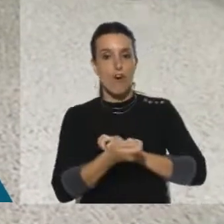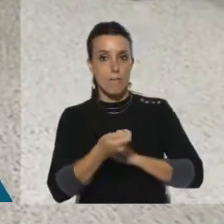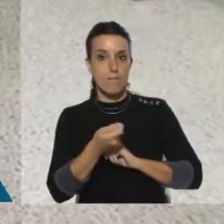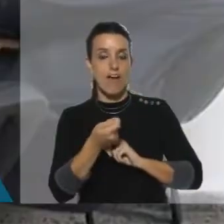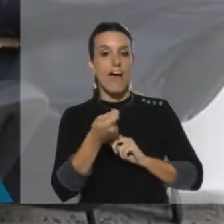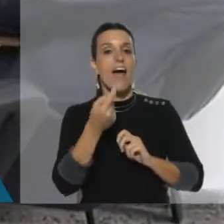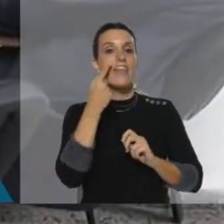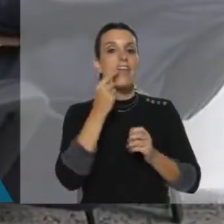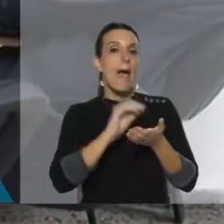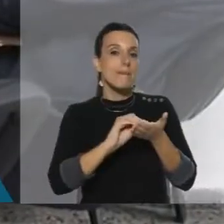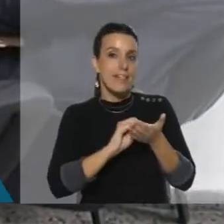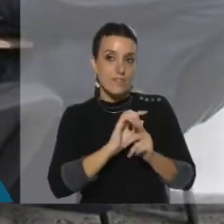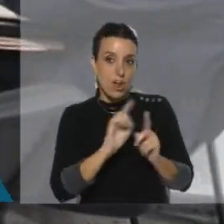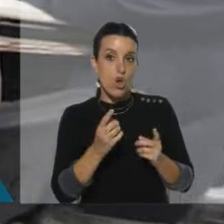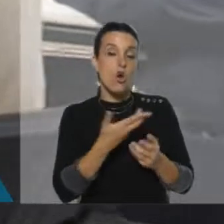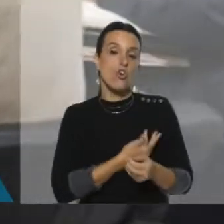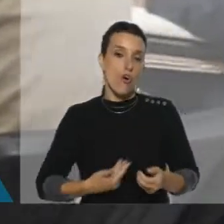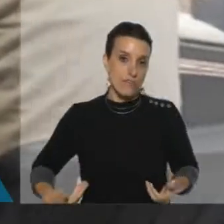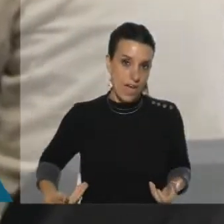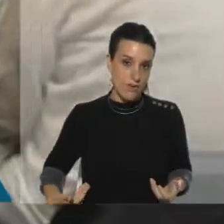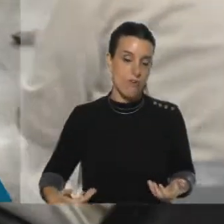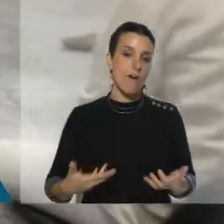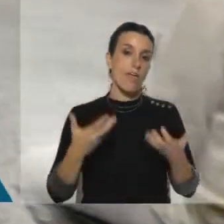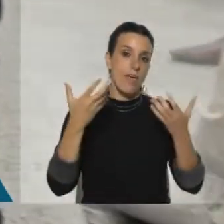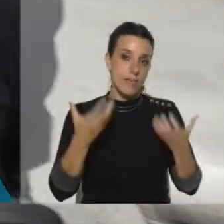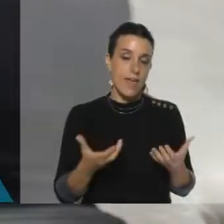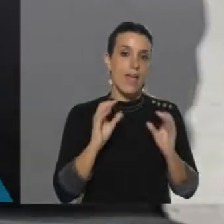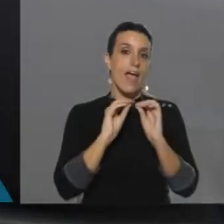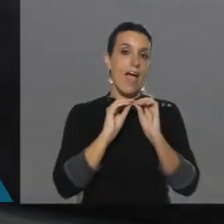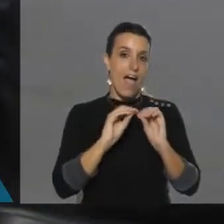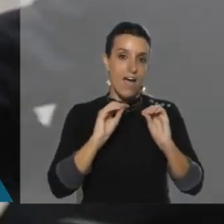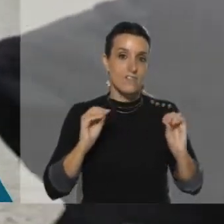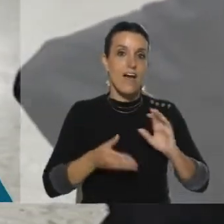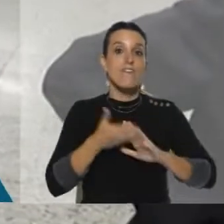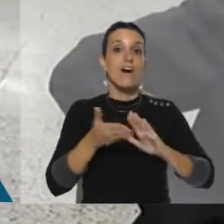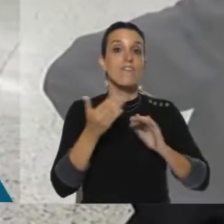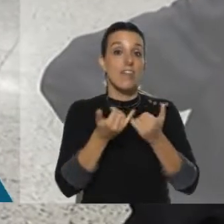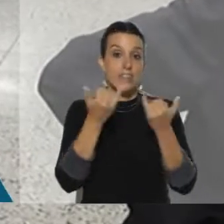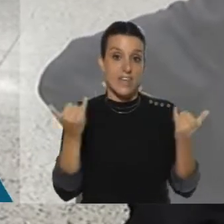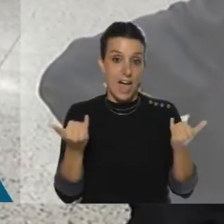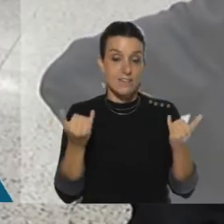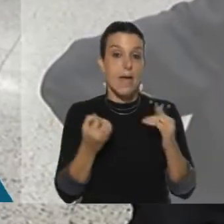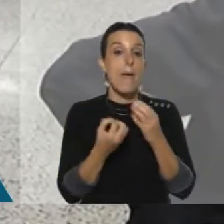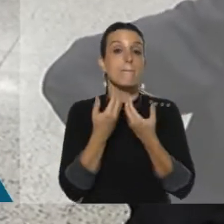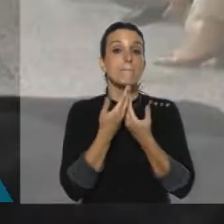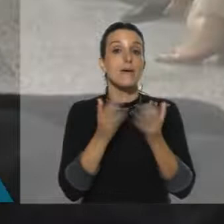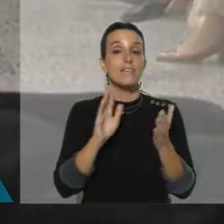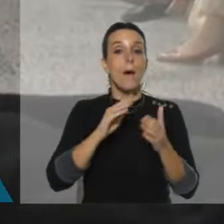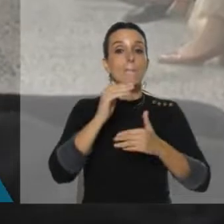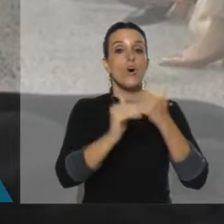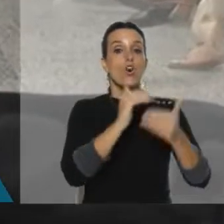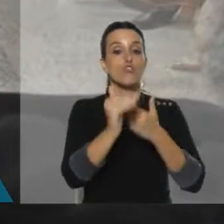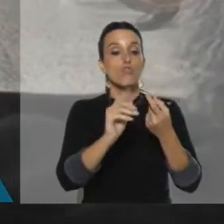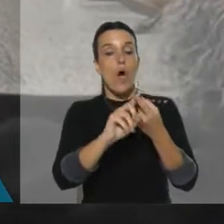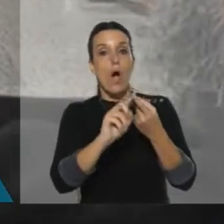administrativa el gobierno ratifica y anuncia que en los próximos días va a iniciar un proceso de